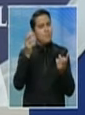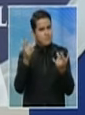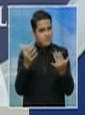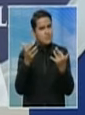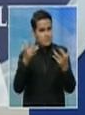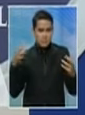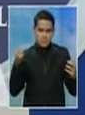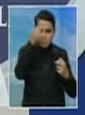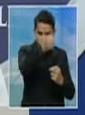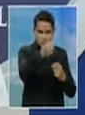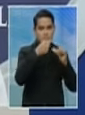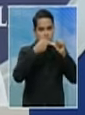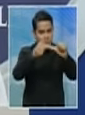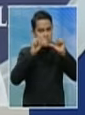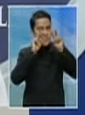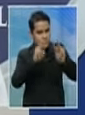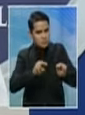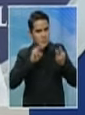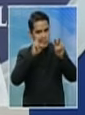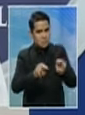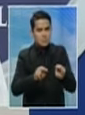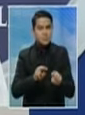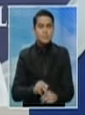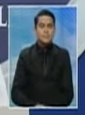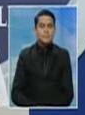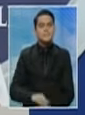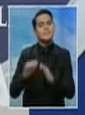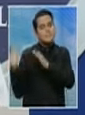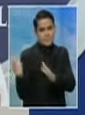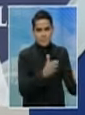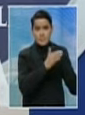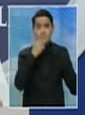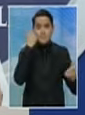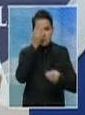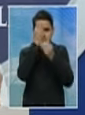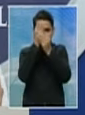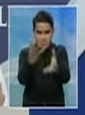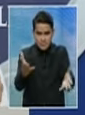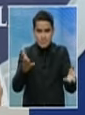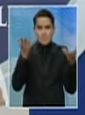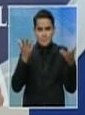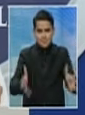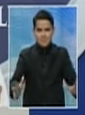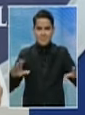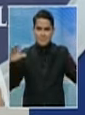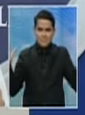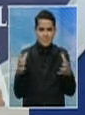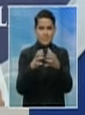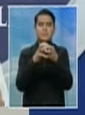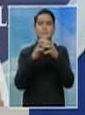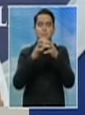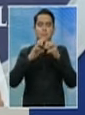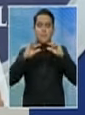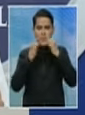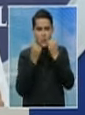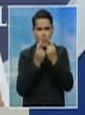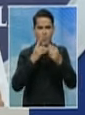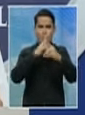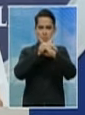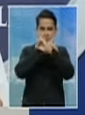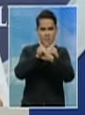son monitoreados. Por otra parte, queremos informar que en el Consejo Nacional de Defensa y Seguridad se